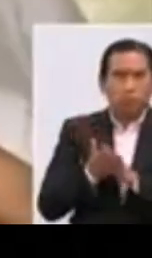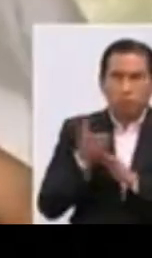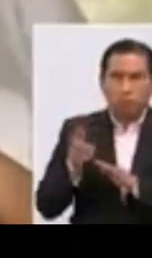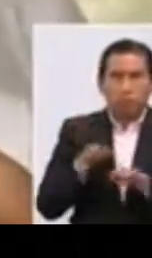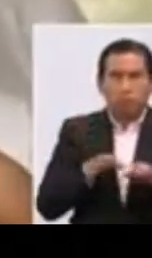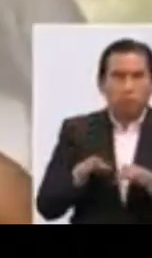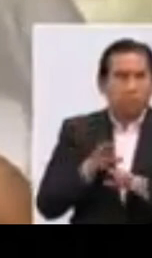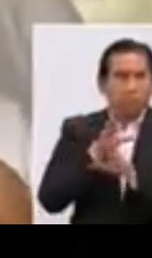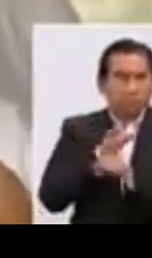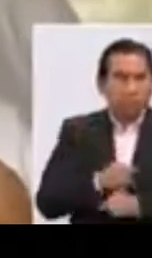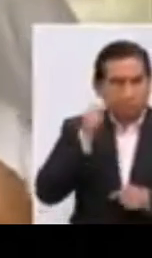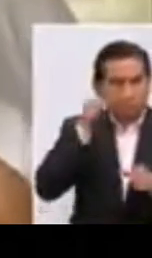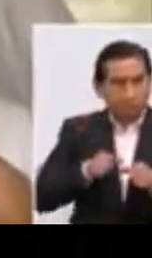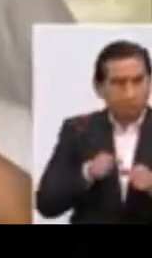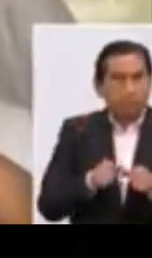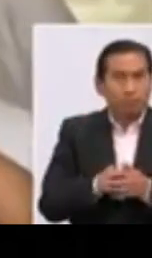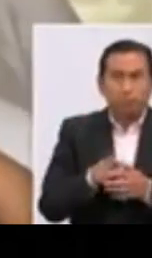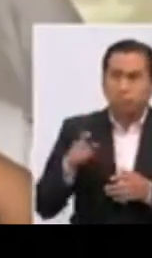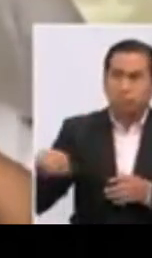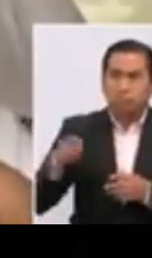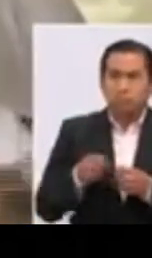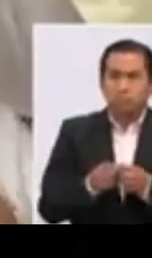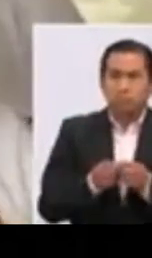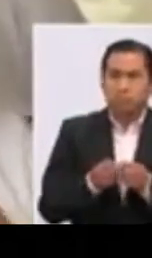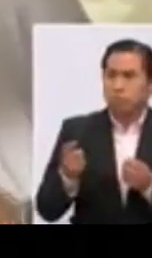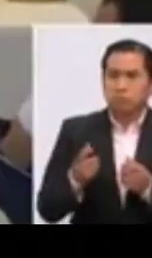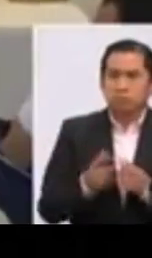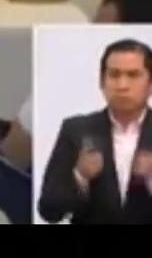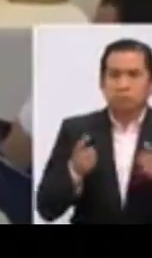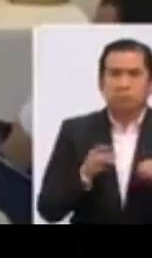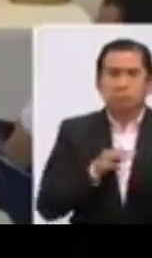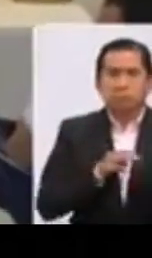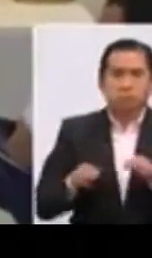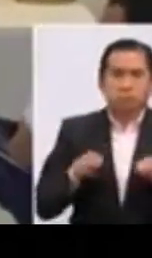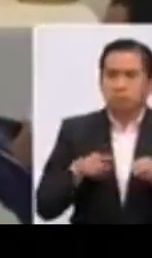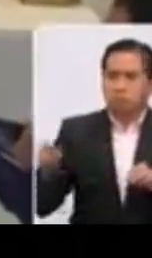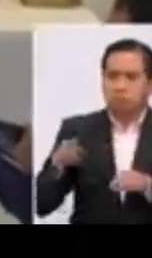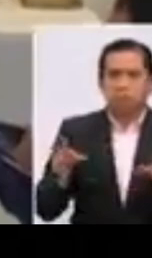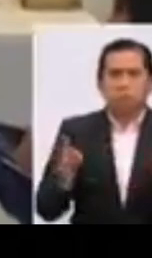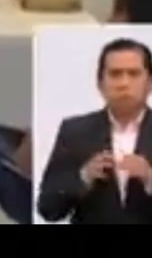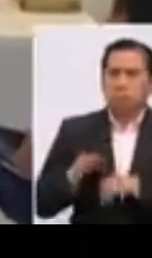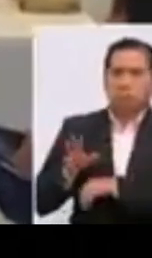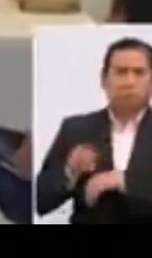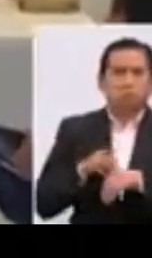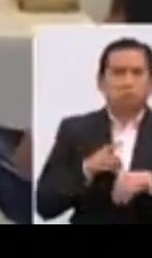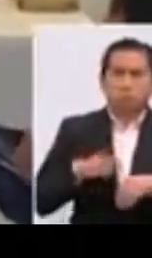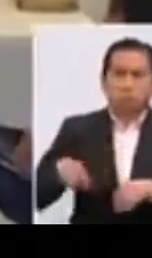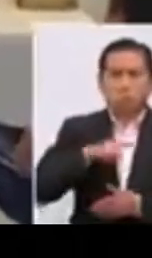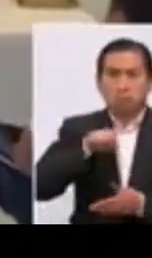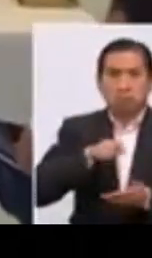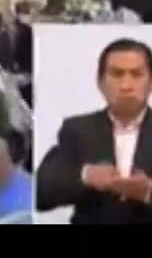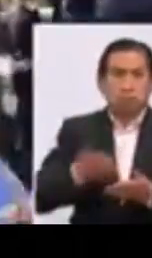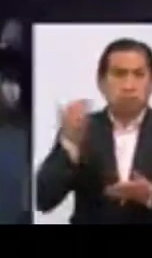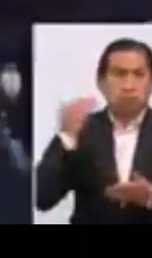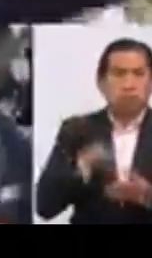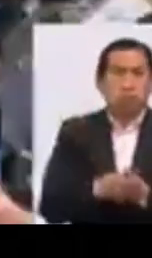hecho, recordémoslo, en grandes movimientos, hizo cabildos en la ciudad de Trinidad, donde